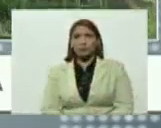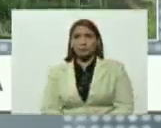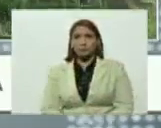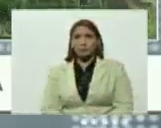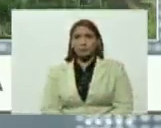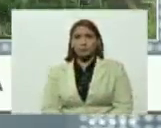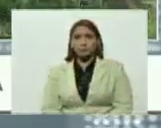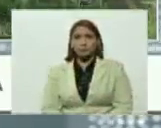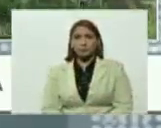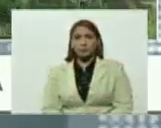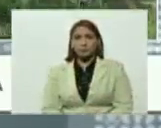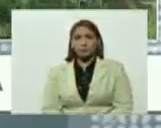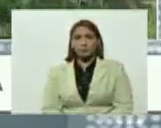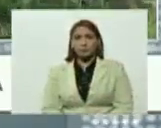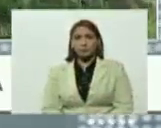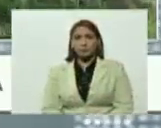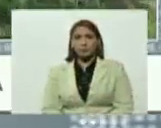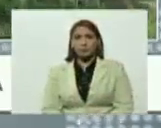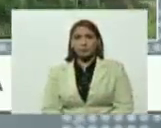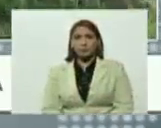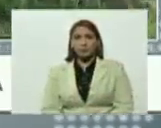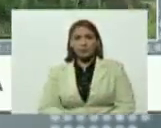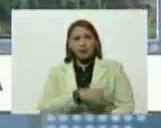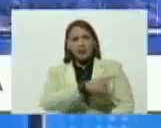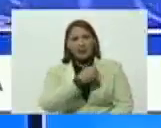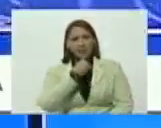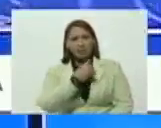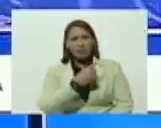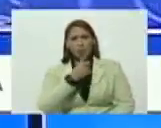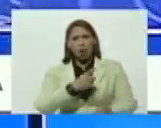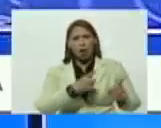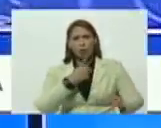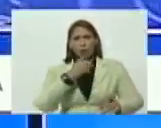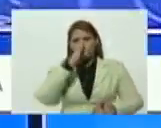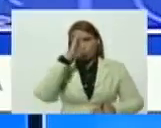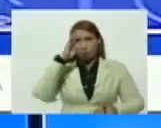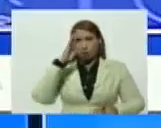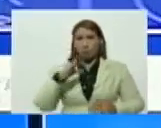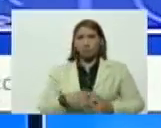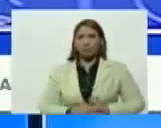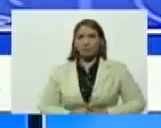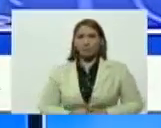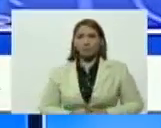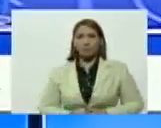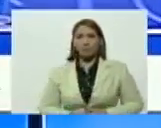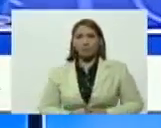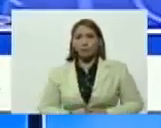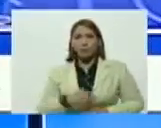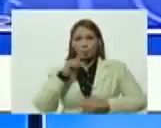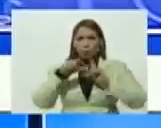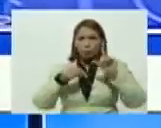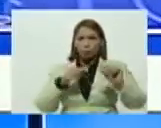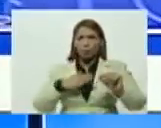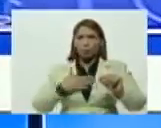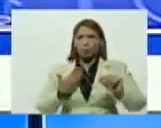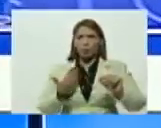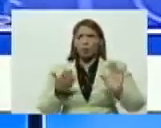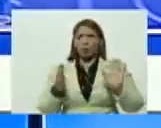Numa Molina. Y él dijo algo así, Diosdado. Un Twitter que lo puedes poner en